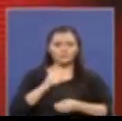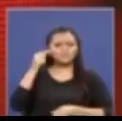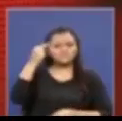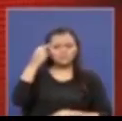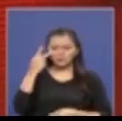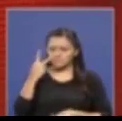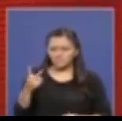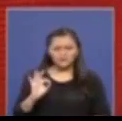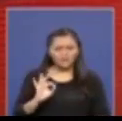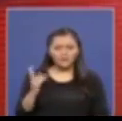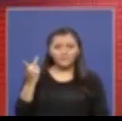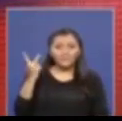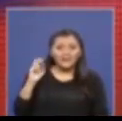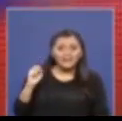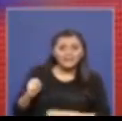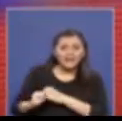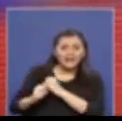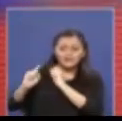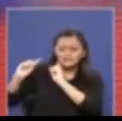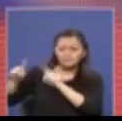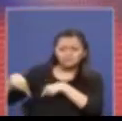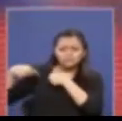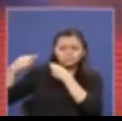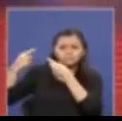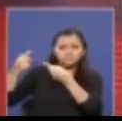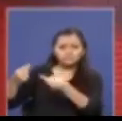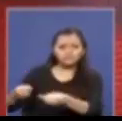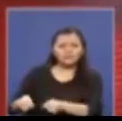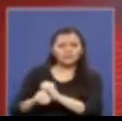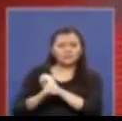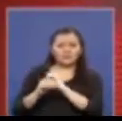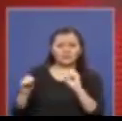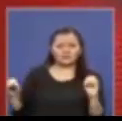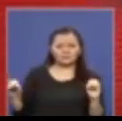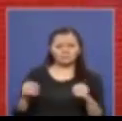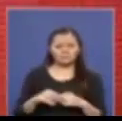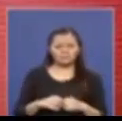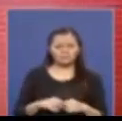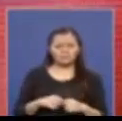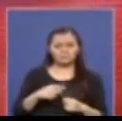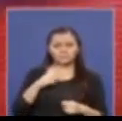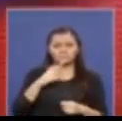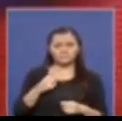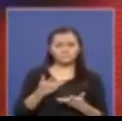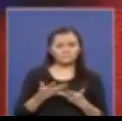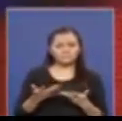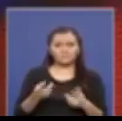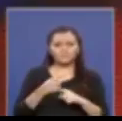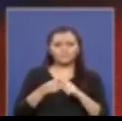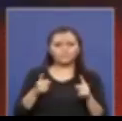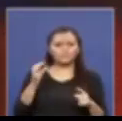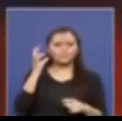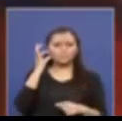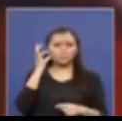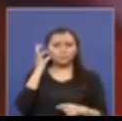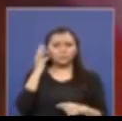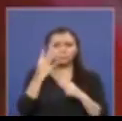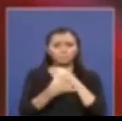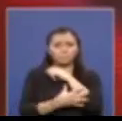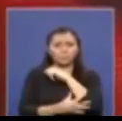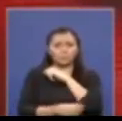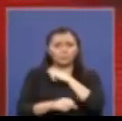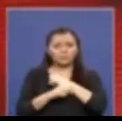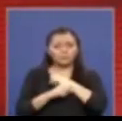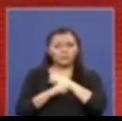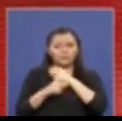dedo. Si hubiera sido un apellido ribombante, hubiera sido titular de primera página, por una tragedia nacional. Era una mujer sencilla, trabajadora